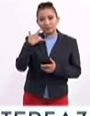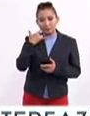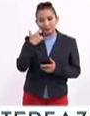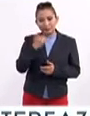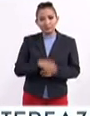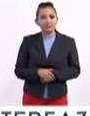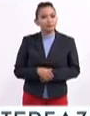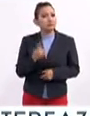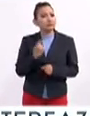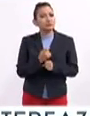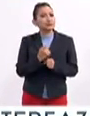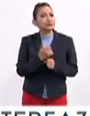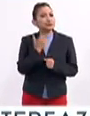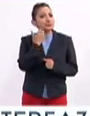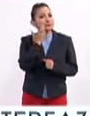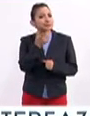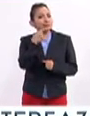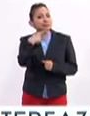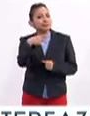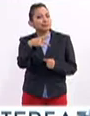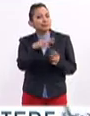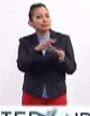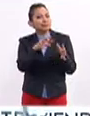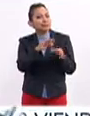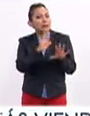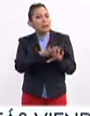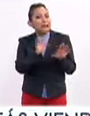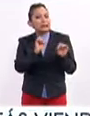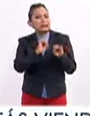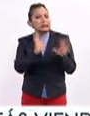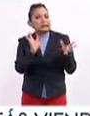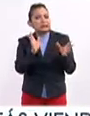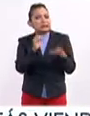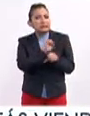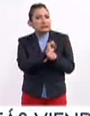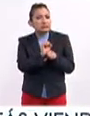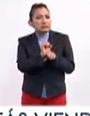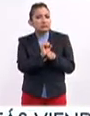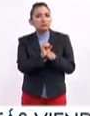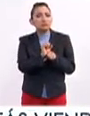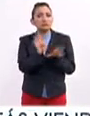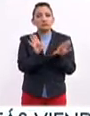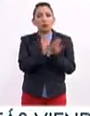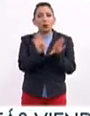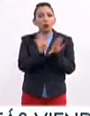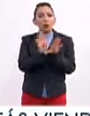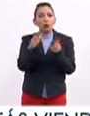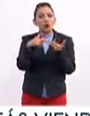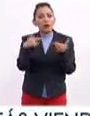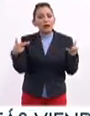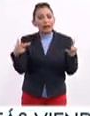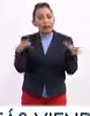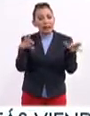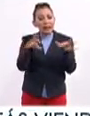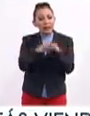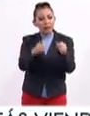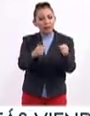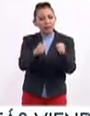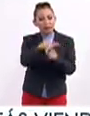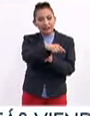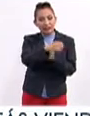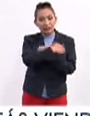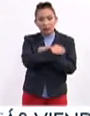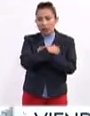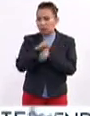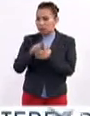Primero que nada, me gustaría que nos explicara un poco de manera sencilla cómo es esta relación tan fuerte entre